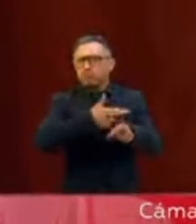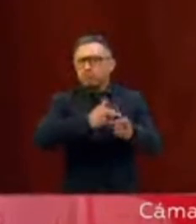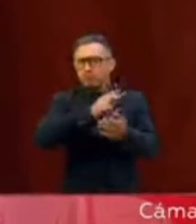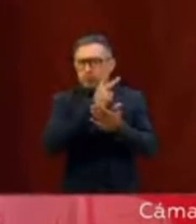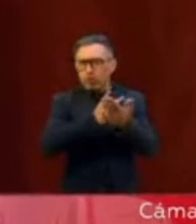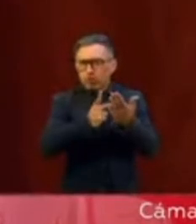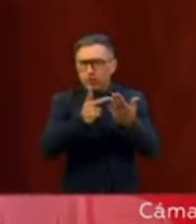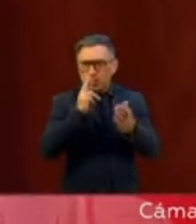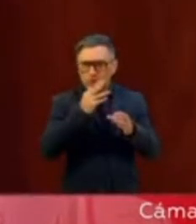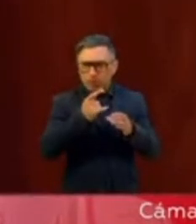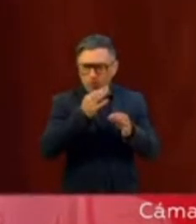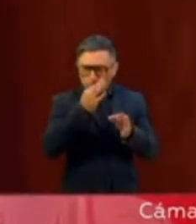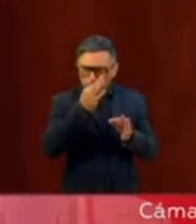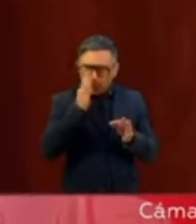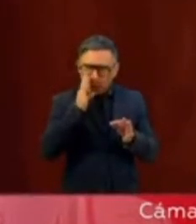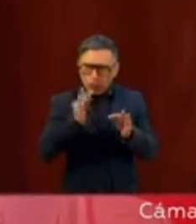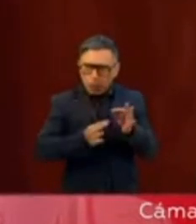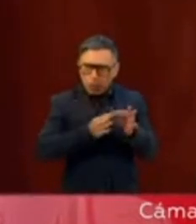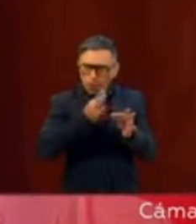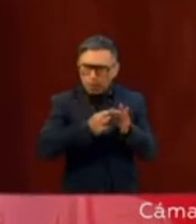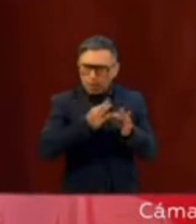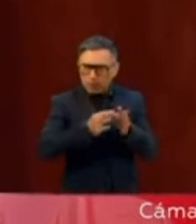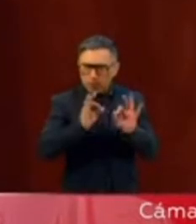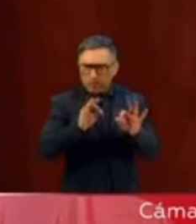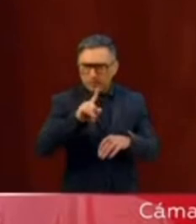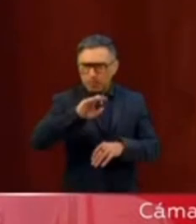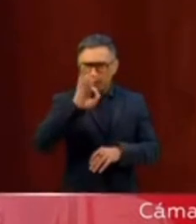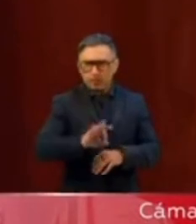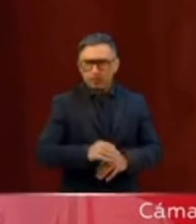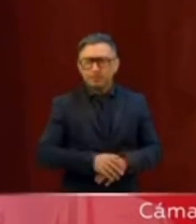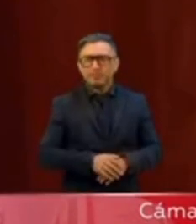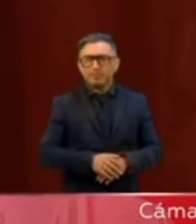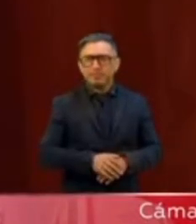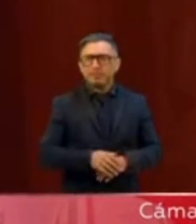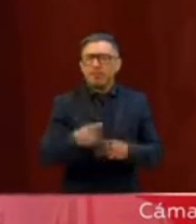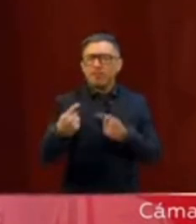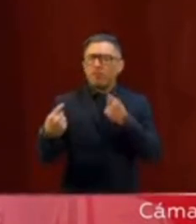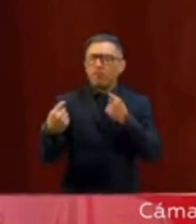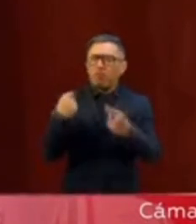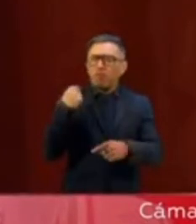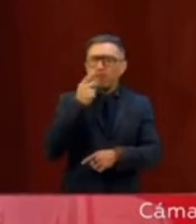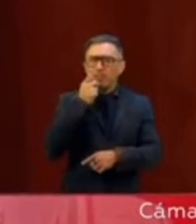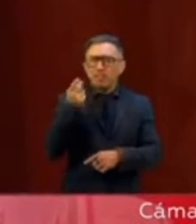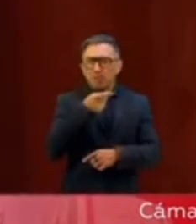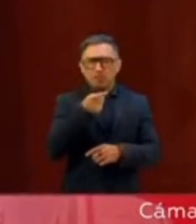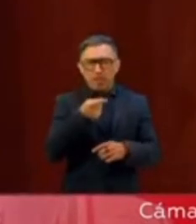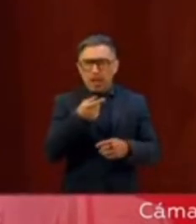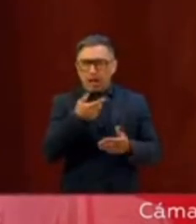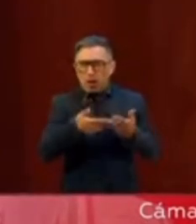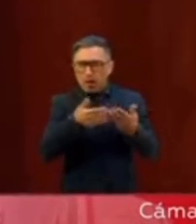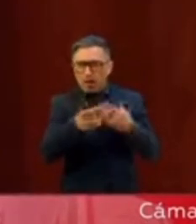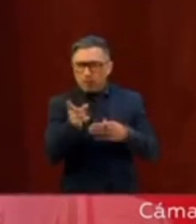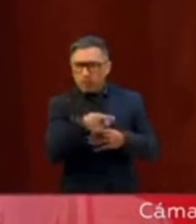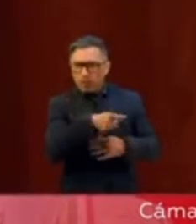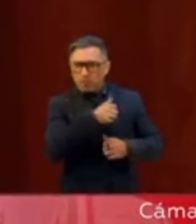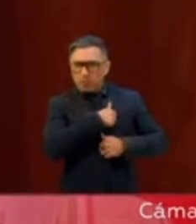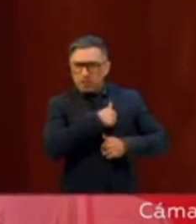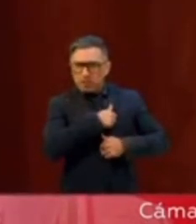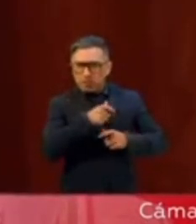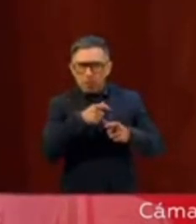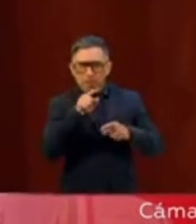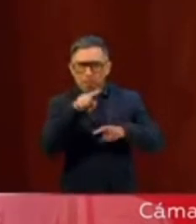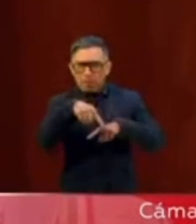cabalidad. Los cuestionamientos que hacen acerca de que se está militarizando el país